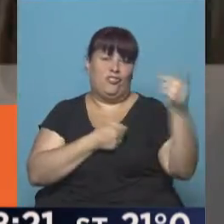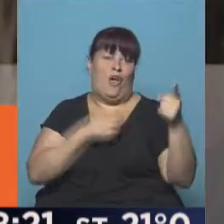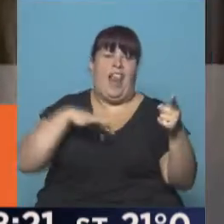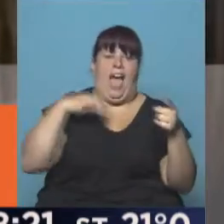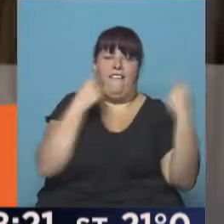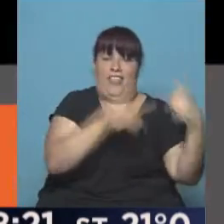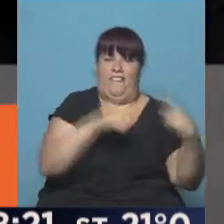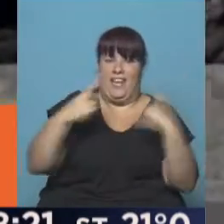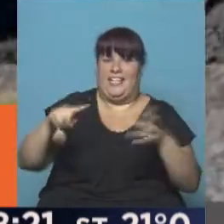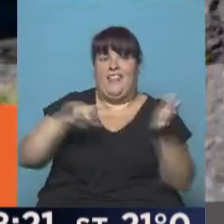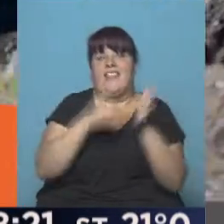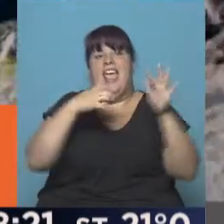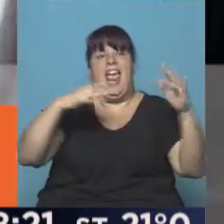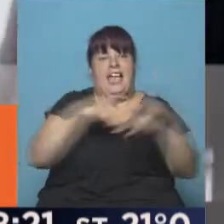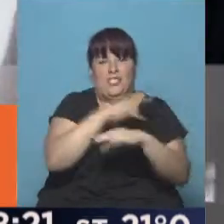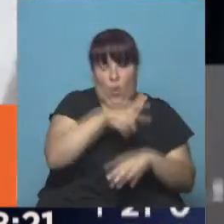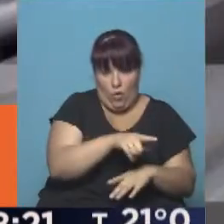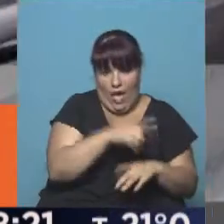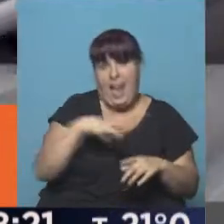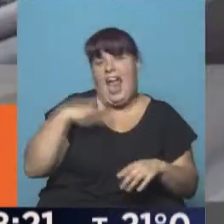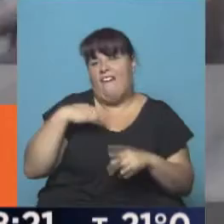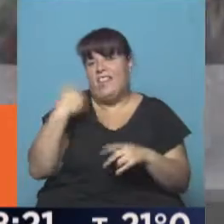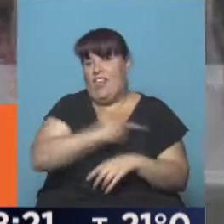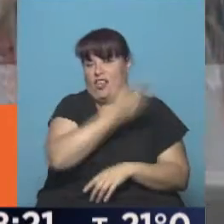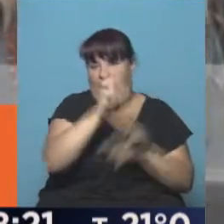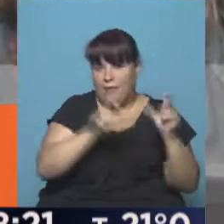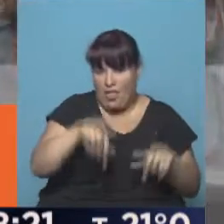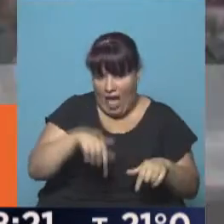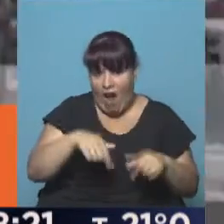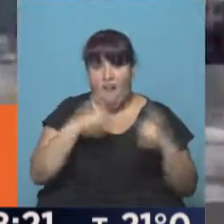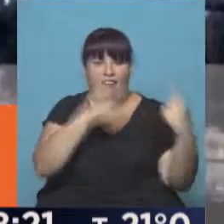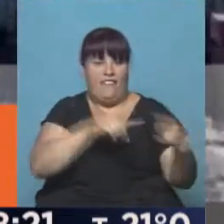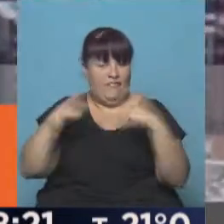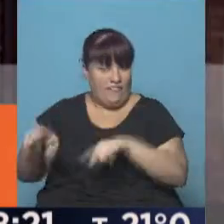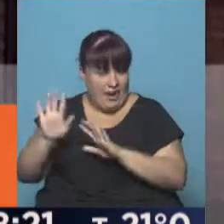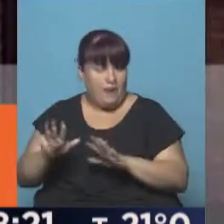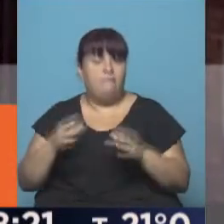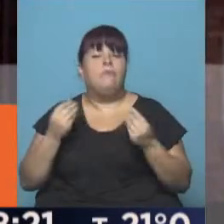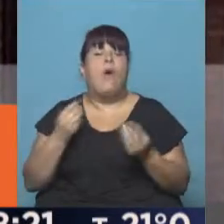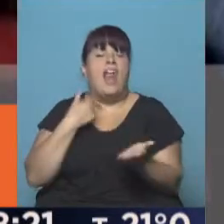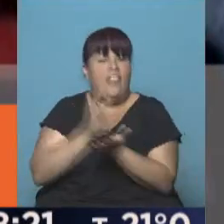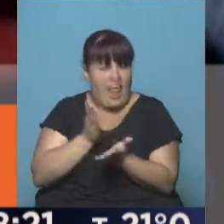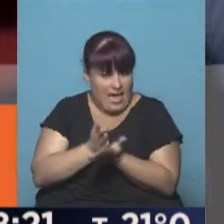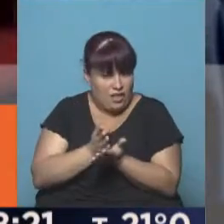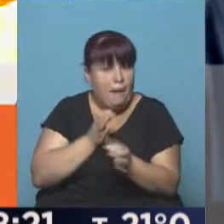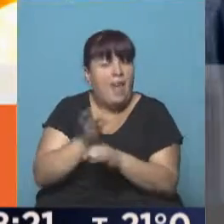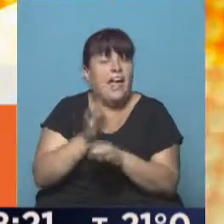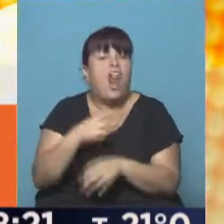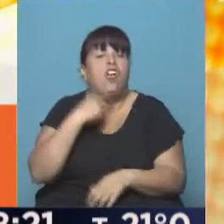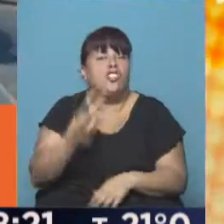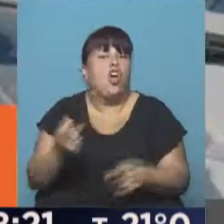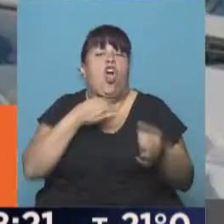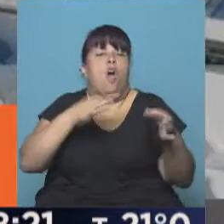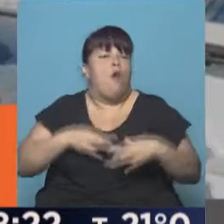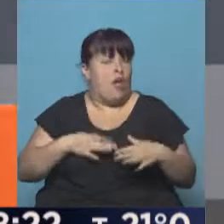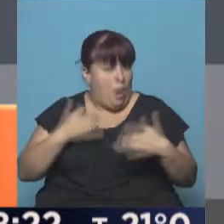vida urbanizada, si se quiere, la vida de la sociedad actual, es a la que pertenecemos. ¿Qué derecho tenemos a educar a nuestros hijos como